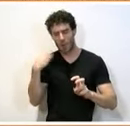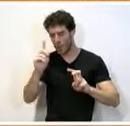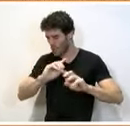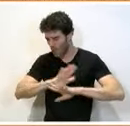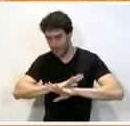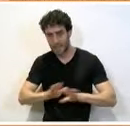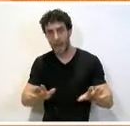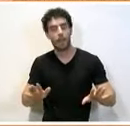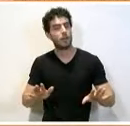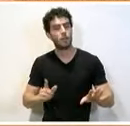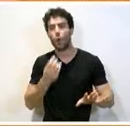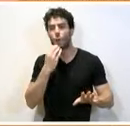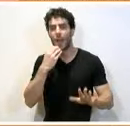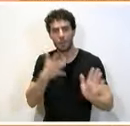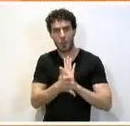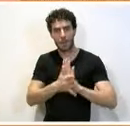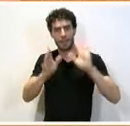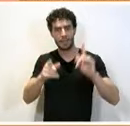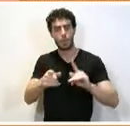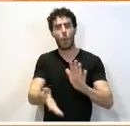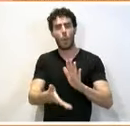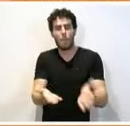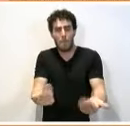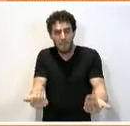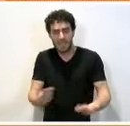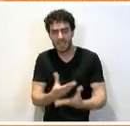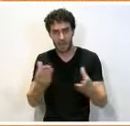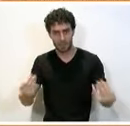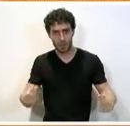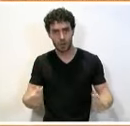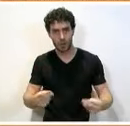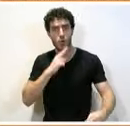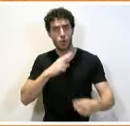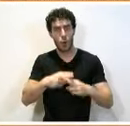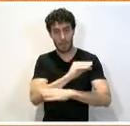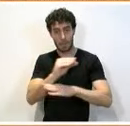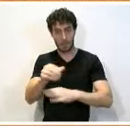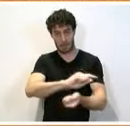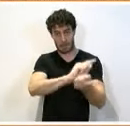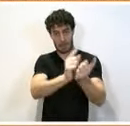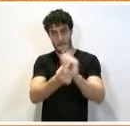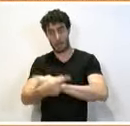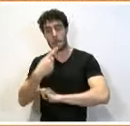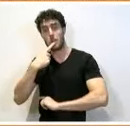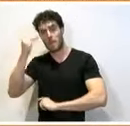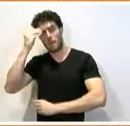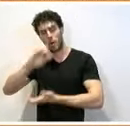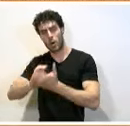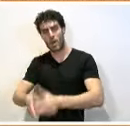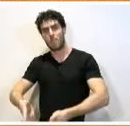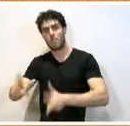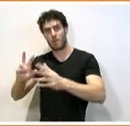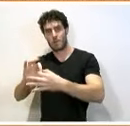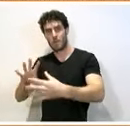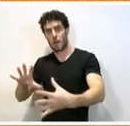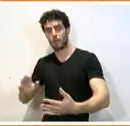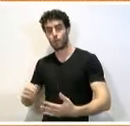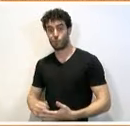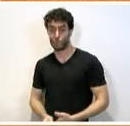mucha prisa en cambiar un nombre como el de Almudena Grandes, decir que nada tiene que ver con la memoria democrática.